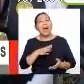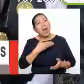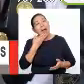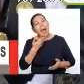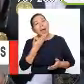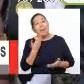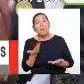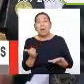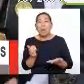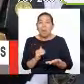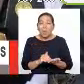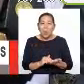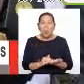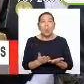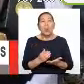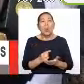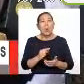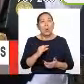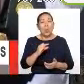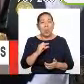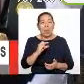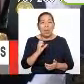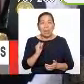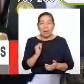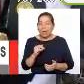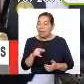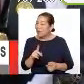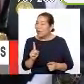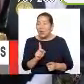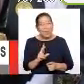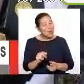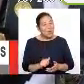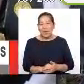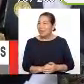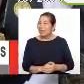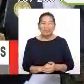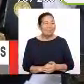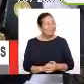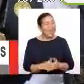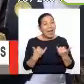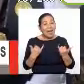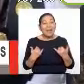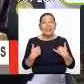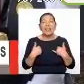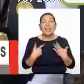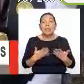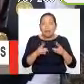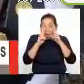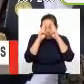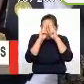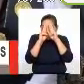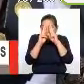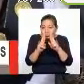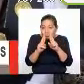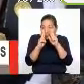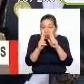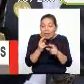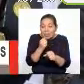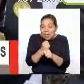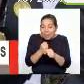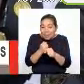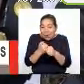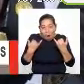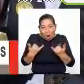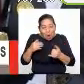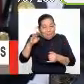de nuevamente formar un GEIN, y no se trata de eso. Acá tenemos que respetar a aquellos que están trabajando